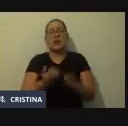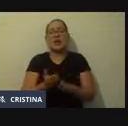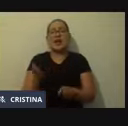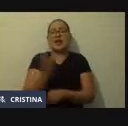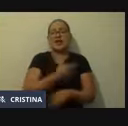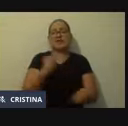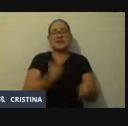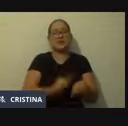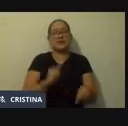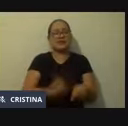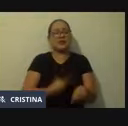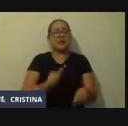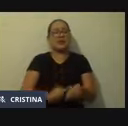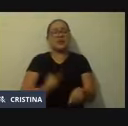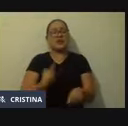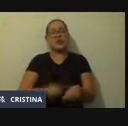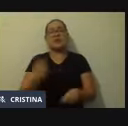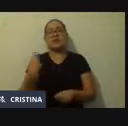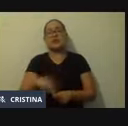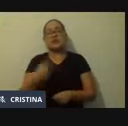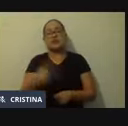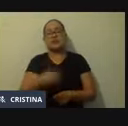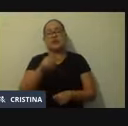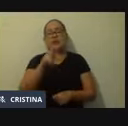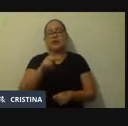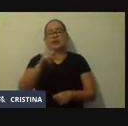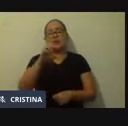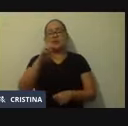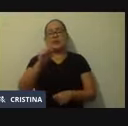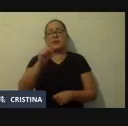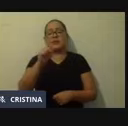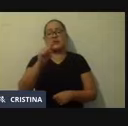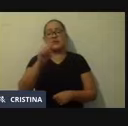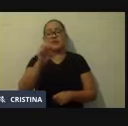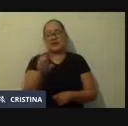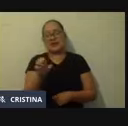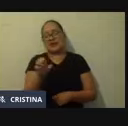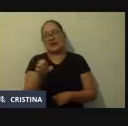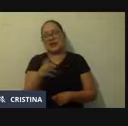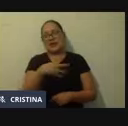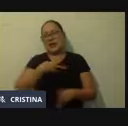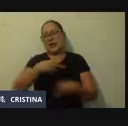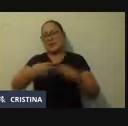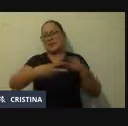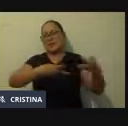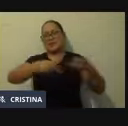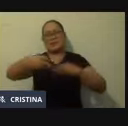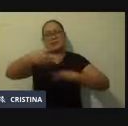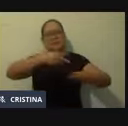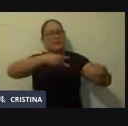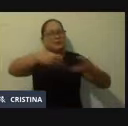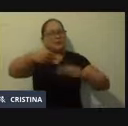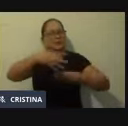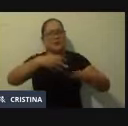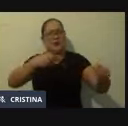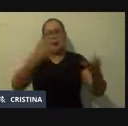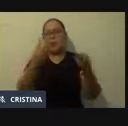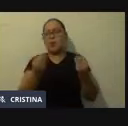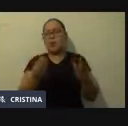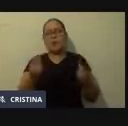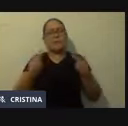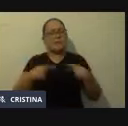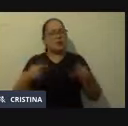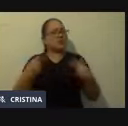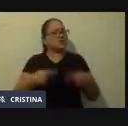sea, con la peste en la Edad Media, pues que definitivamente la gente huía,